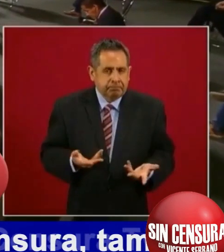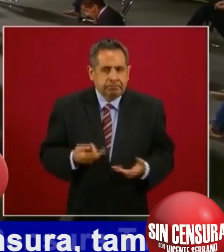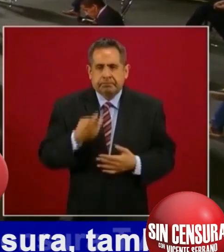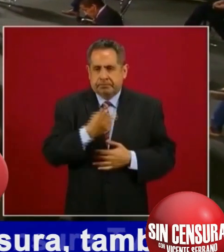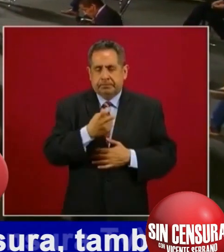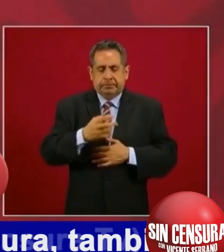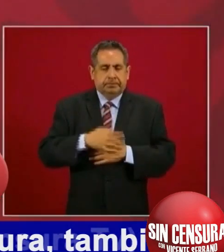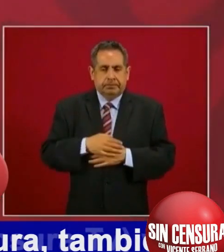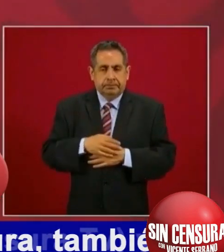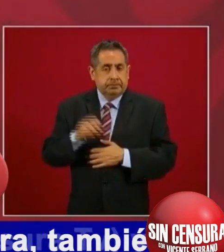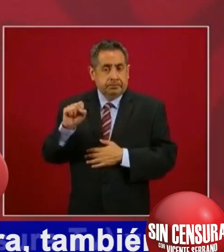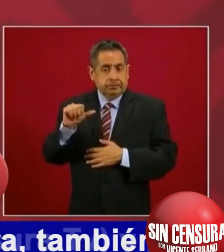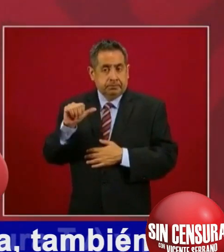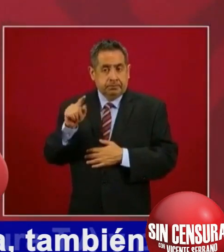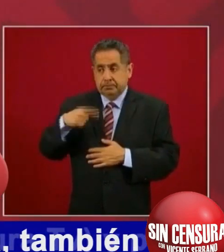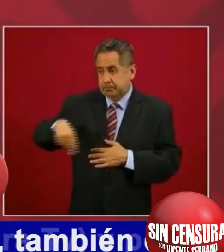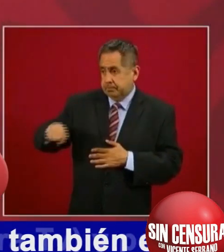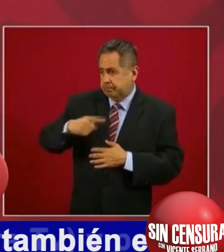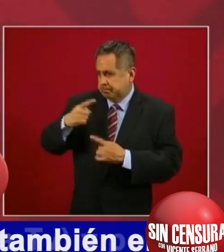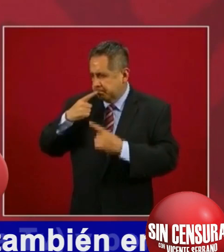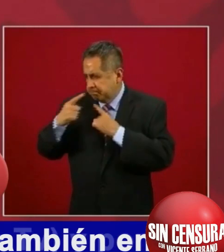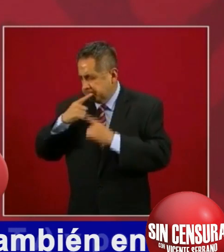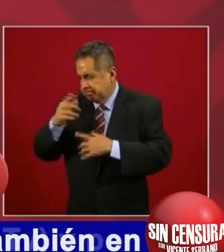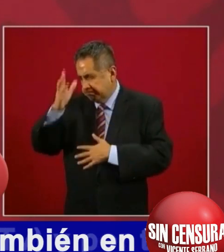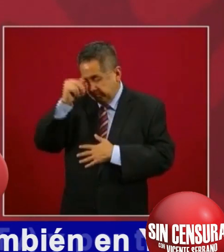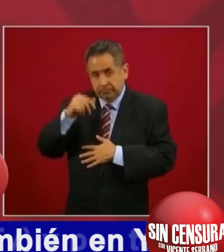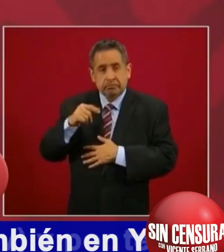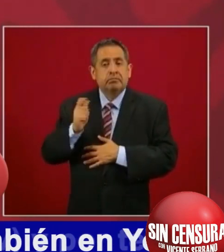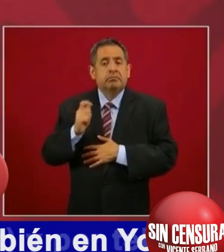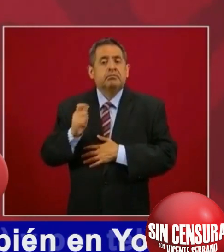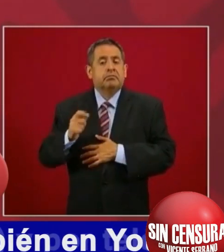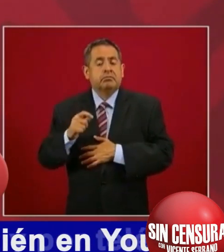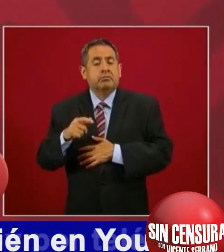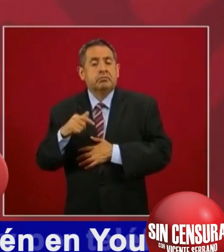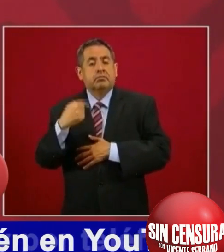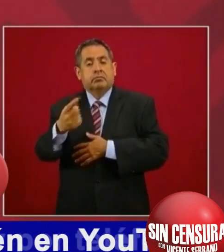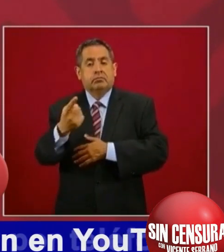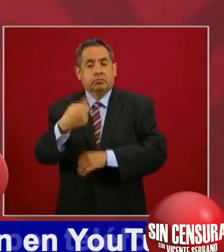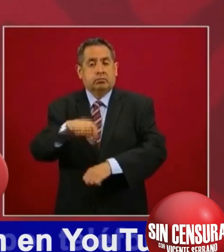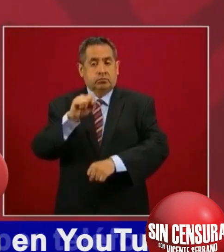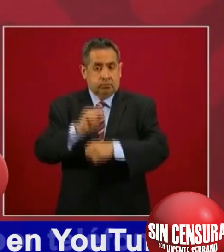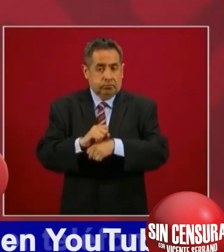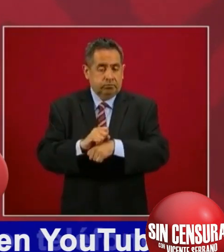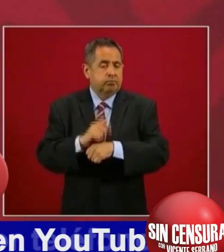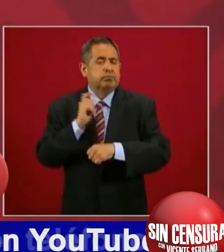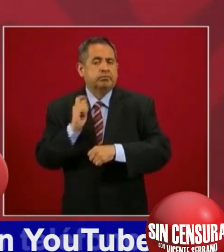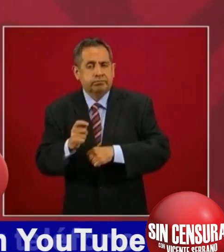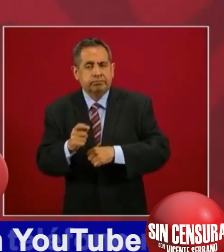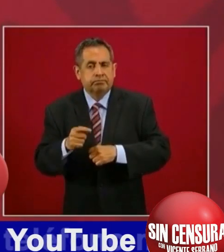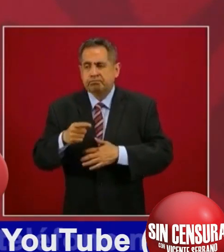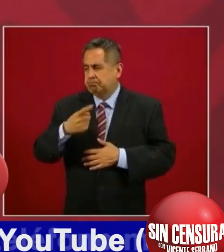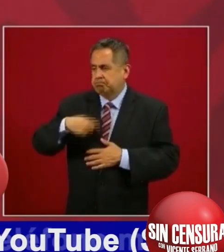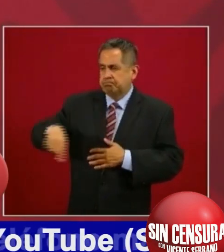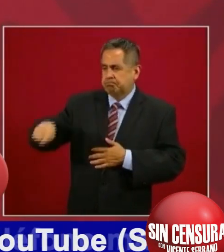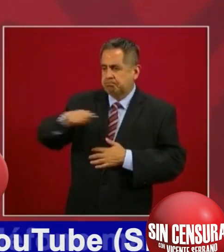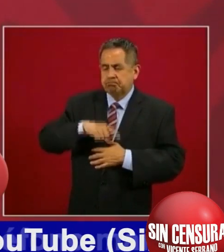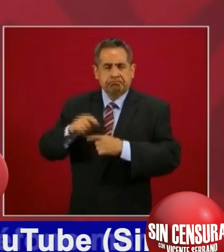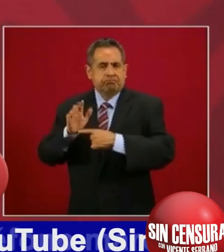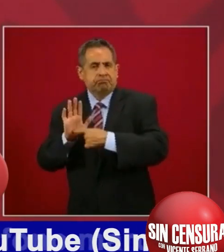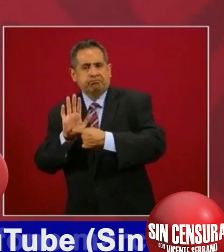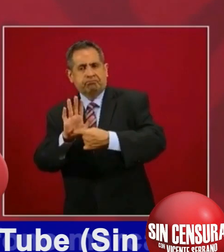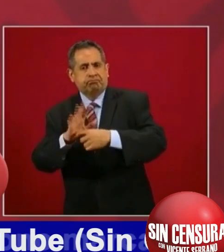y quedamos de que la semana próxima vamos a presentar un